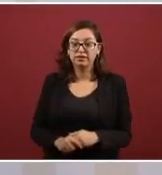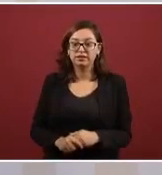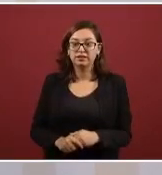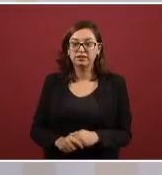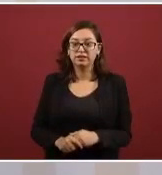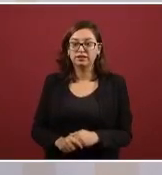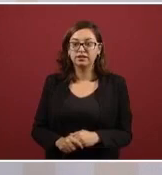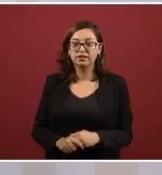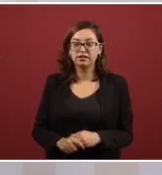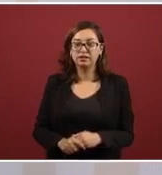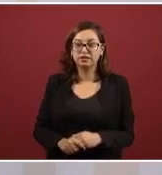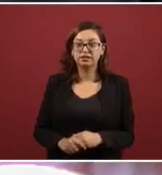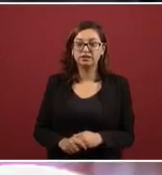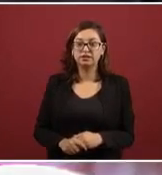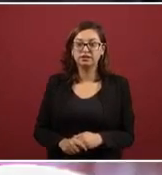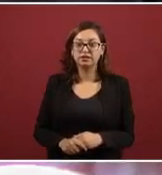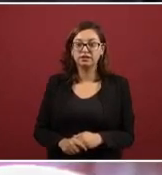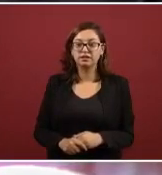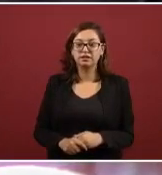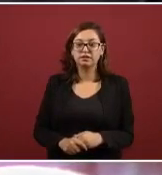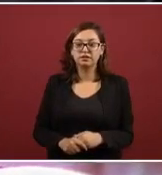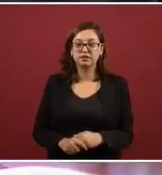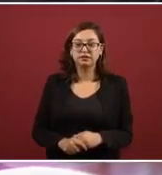Pero esta es la cámara.